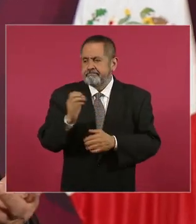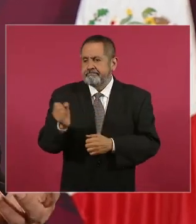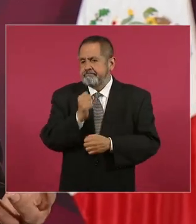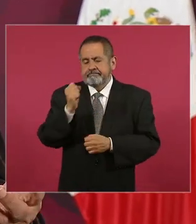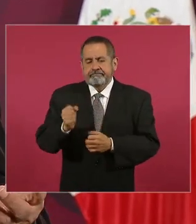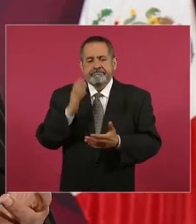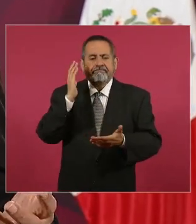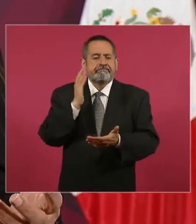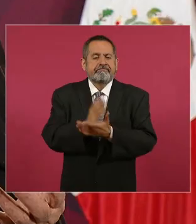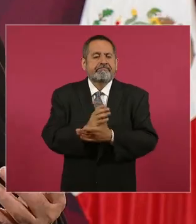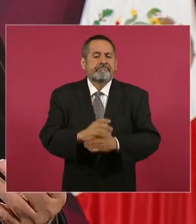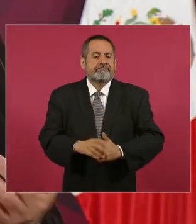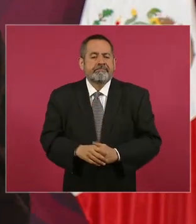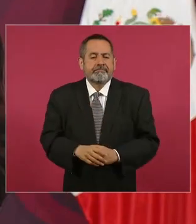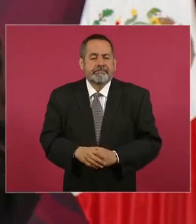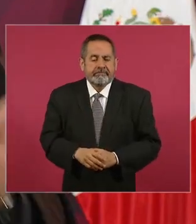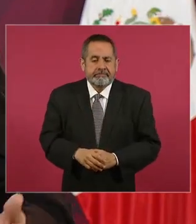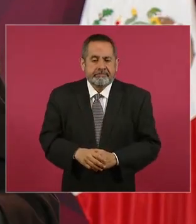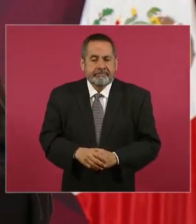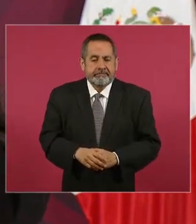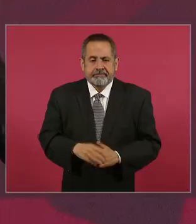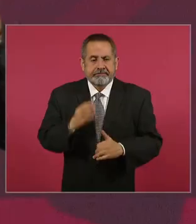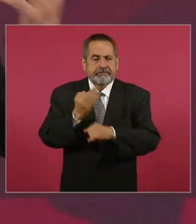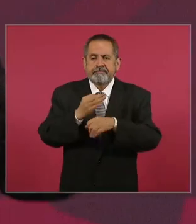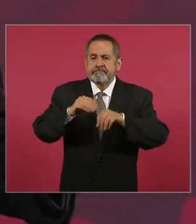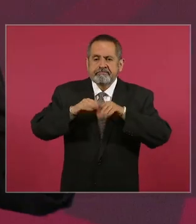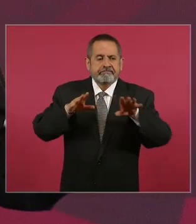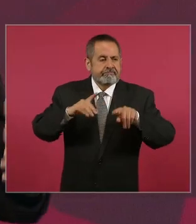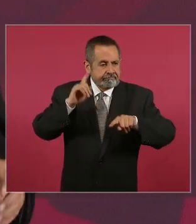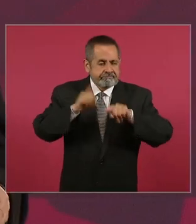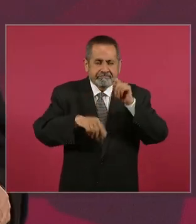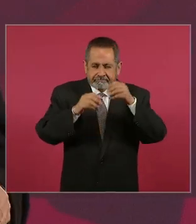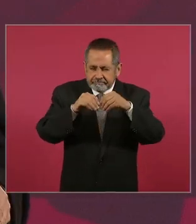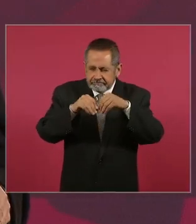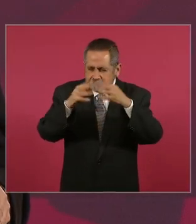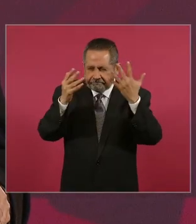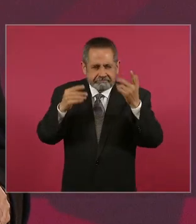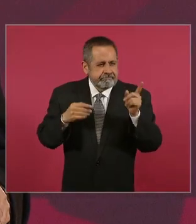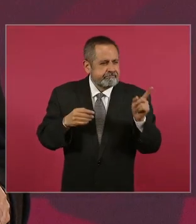afortunadamente, se está ventilando, se está aclarando,